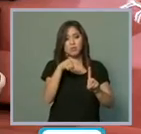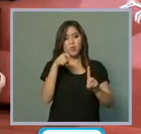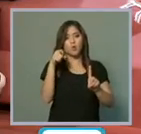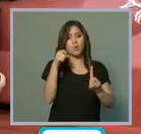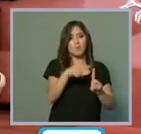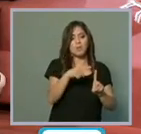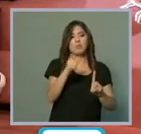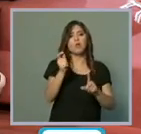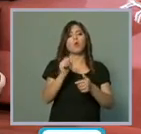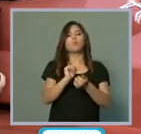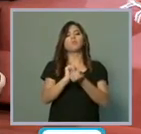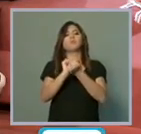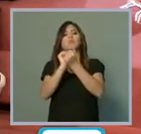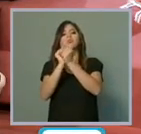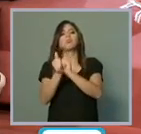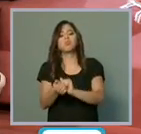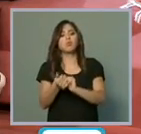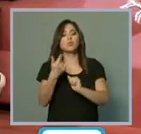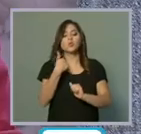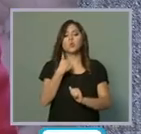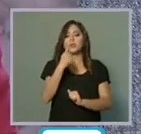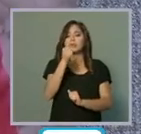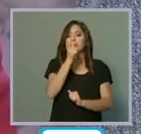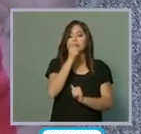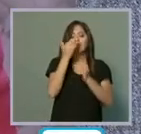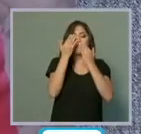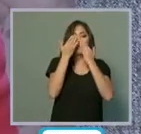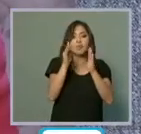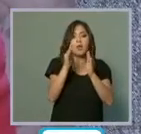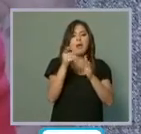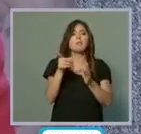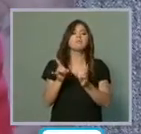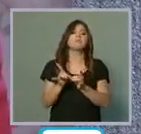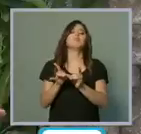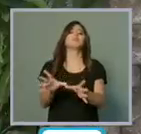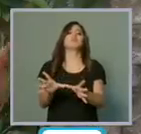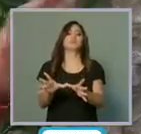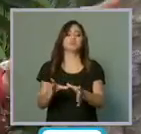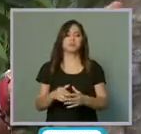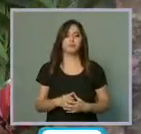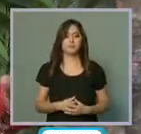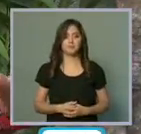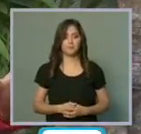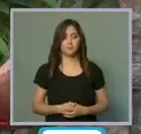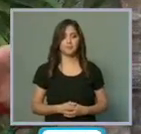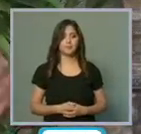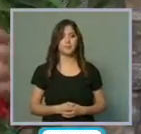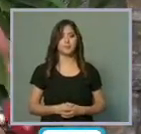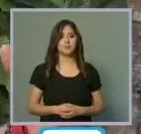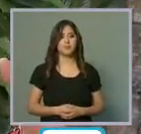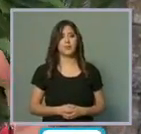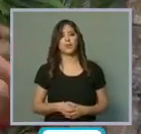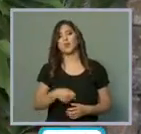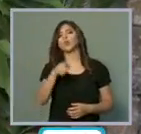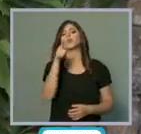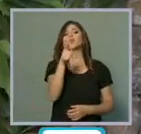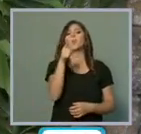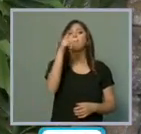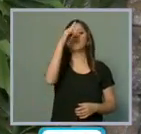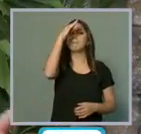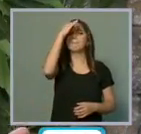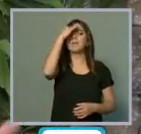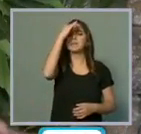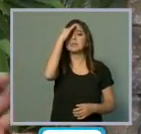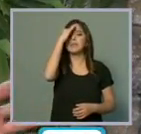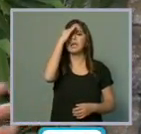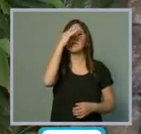me está trayendo, Claro. que de manera inconsciente no me doy cuenta, pero así sucede. Y por ejemplo, ¿qué pasa? Bueno, ahí estás como de cierta forma inconsciente de que estás Sí. recibiendo